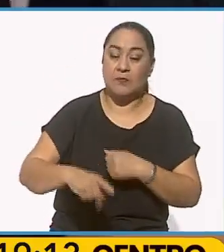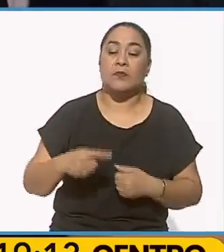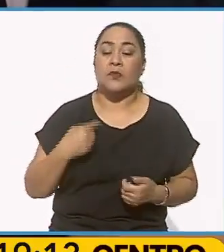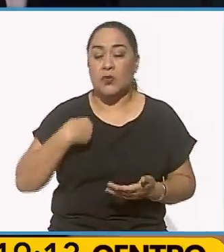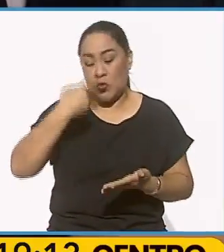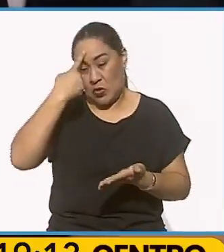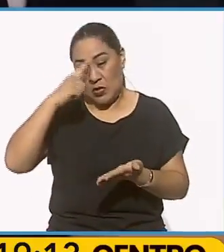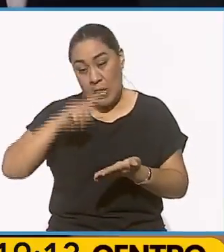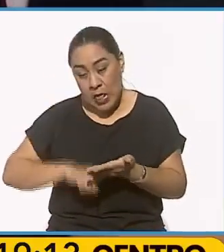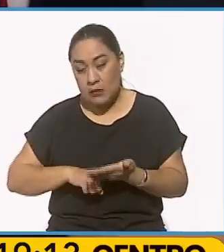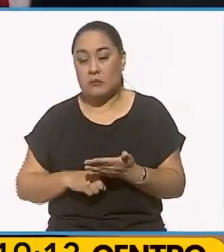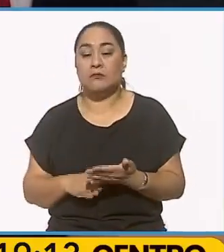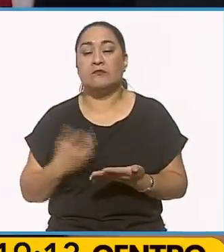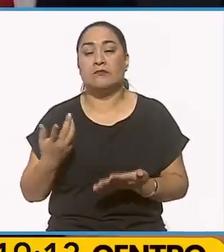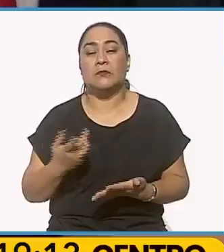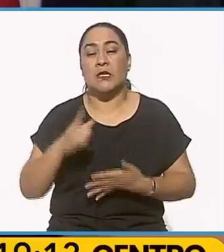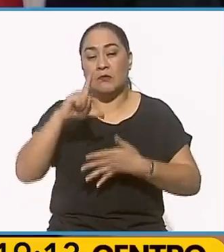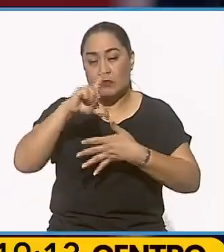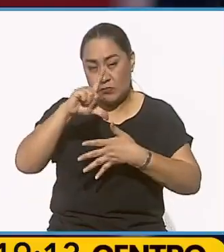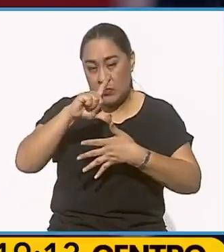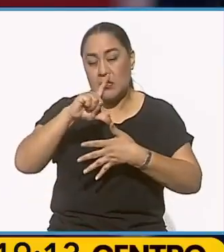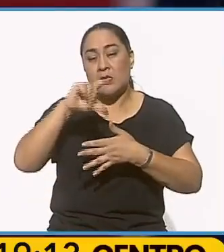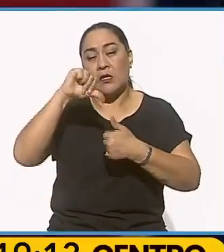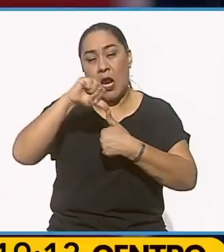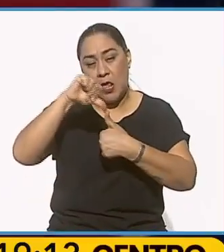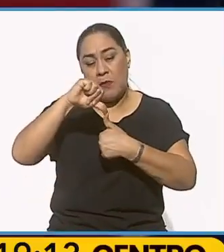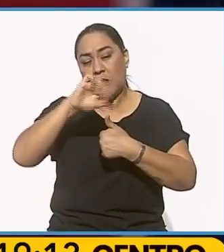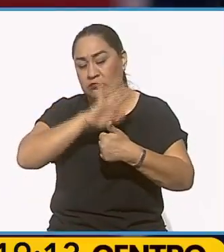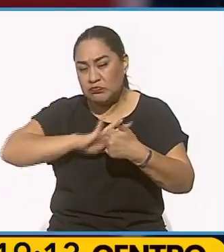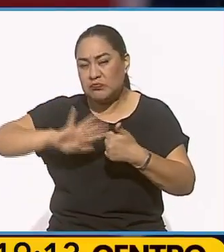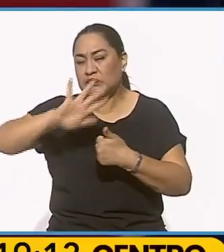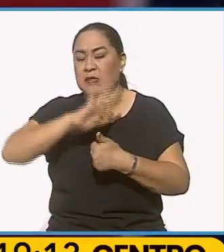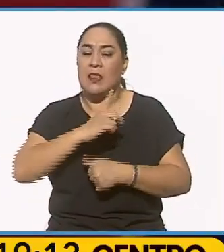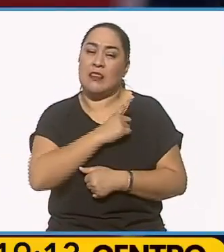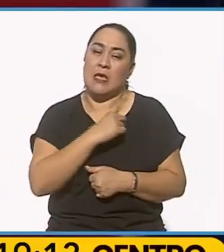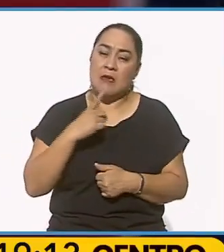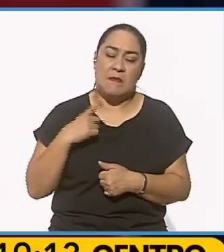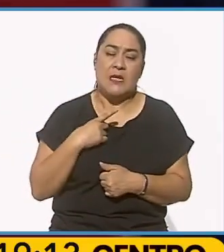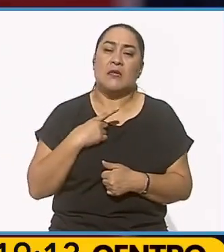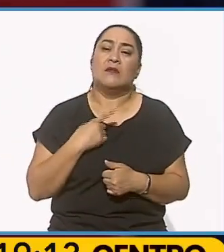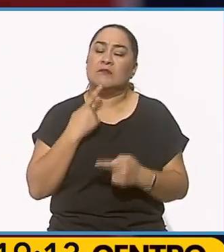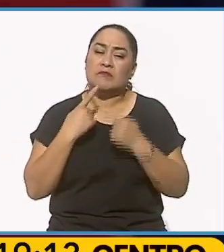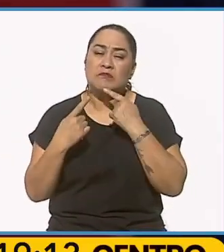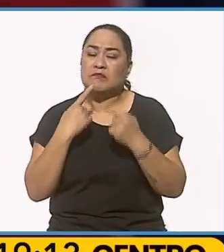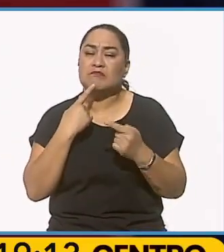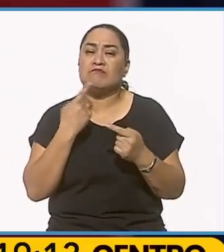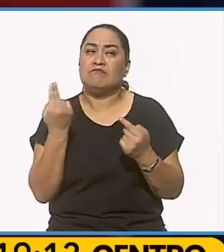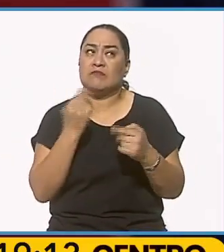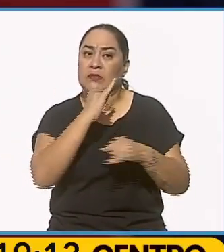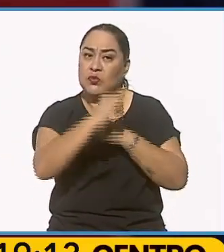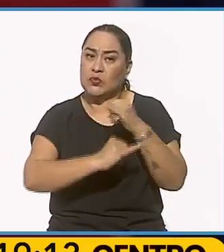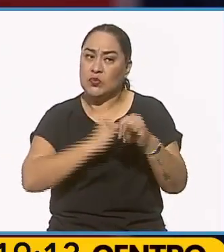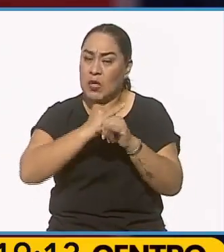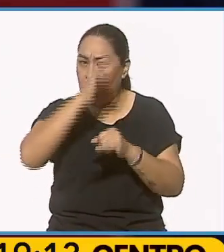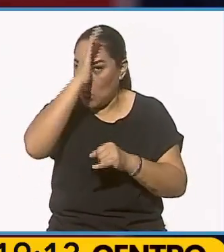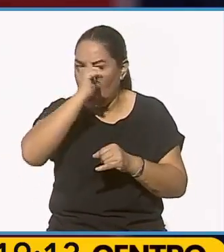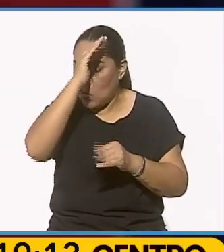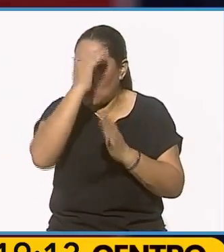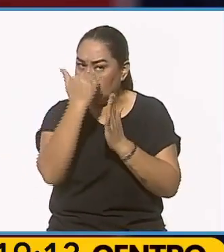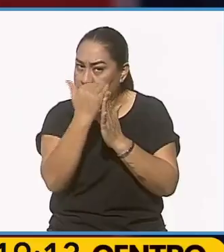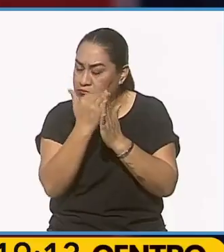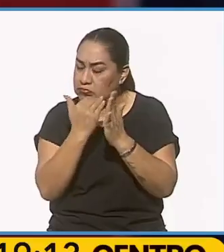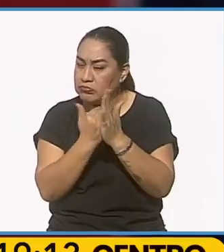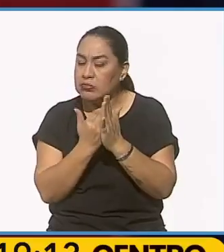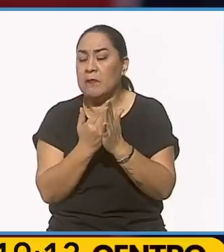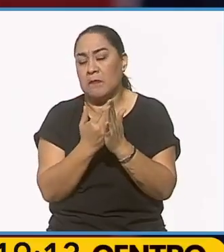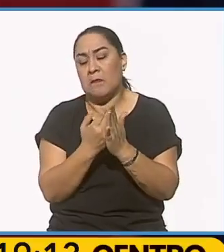corresponde que América Latina y el Caribe active los diferentes mecanismos de concertación internacional y los diferentes mecanismos de integración